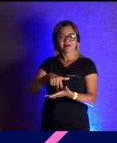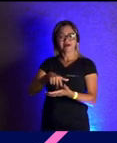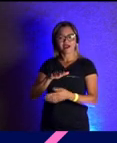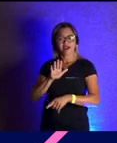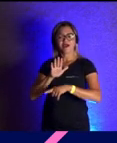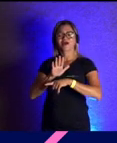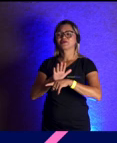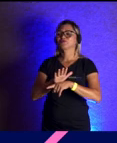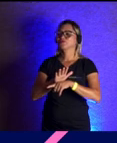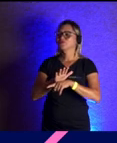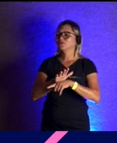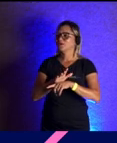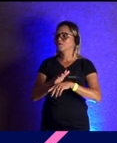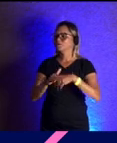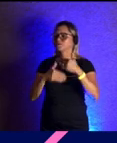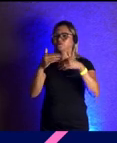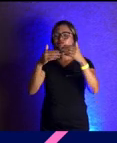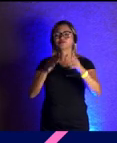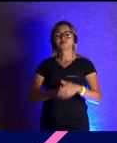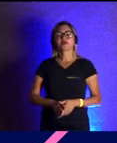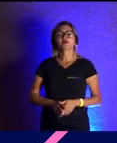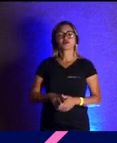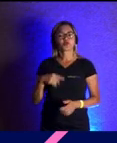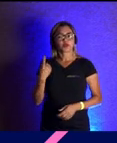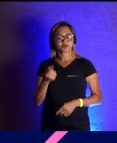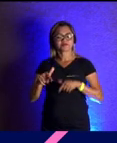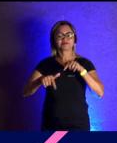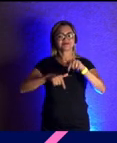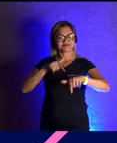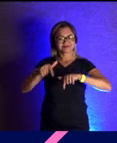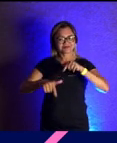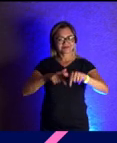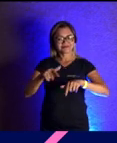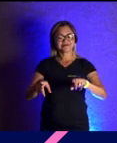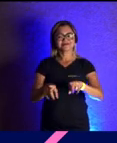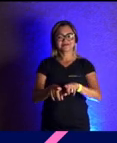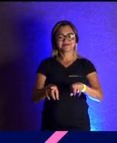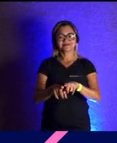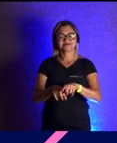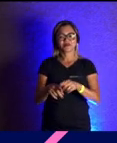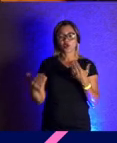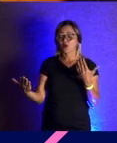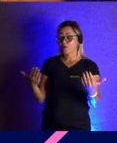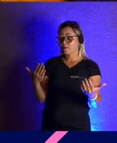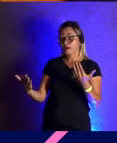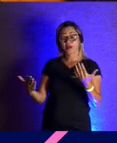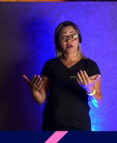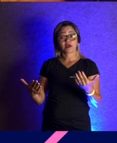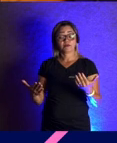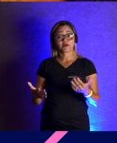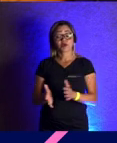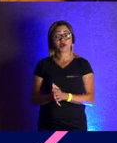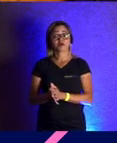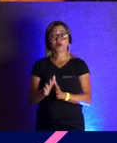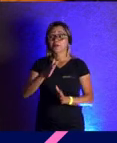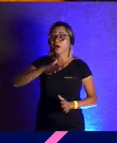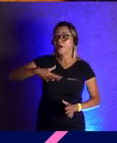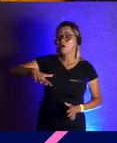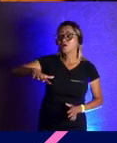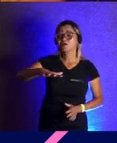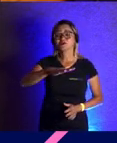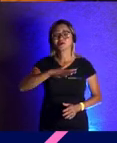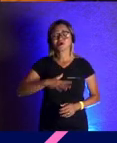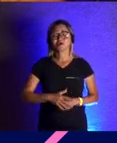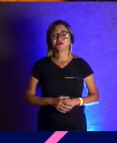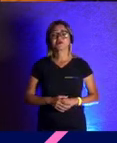potencial mucho más este trabajo y también para compartir situaciones que estamos en una región que comparte bastante muchos